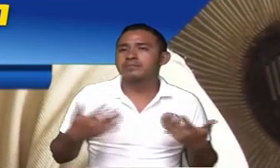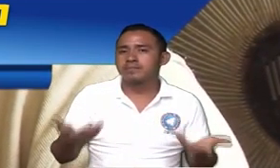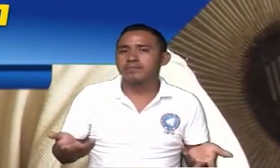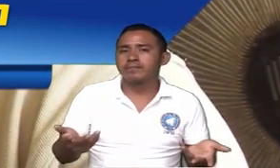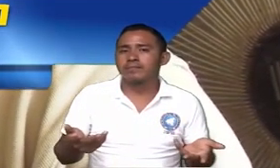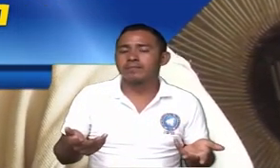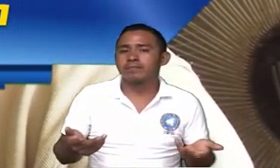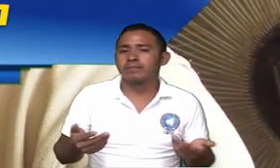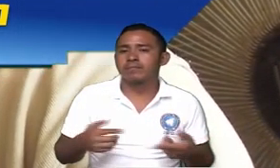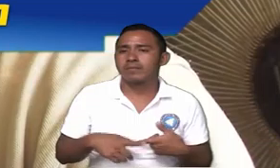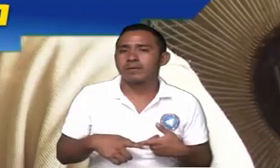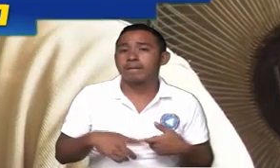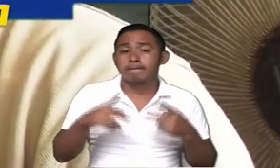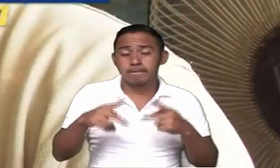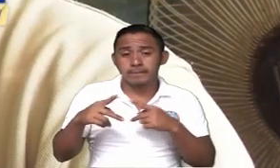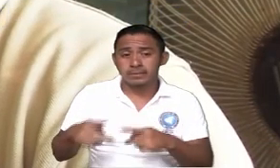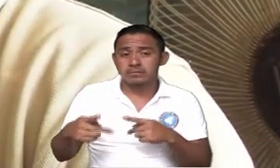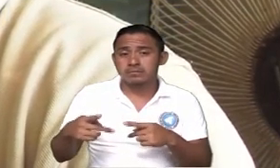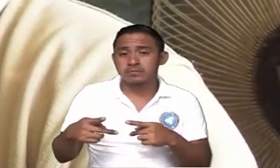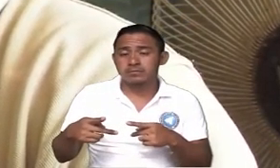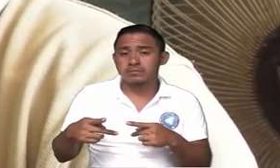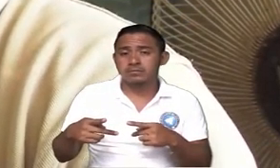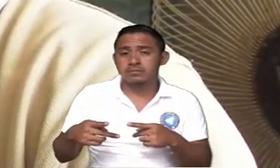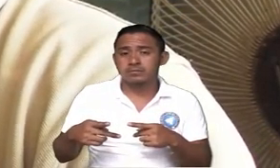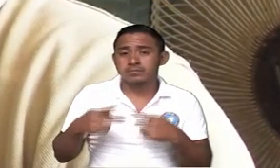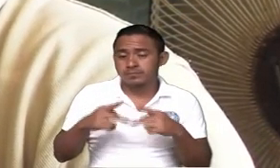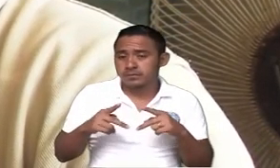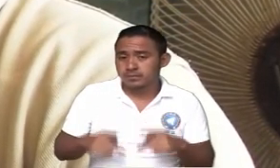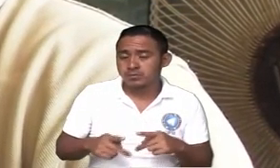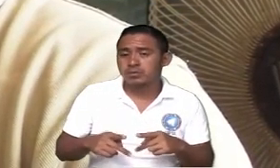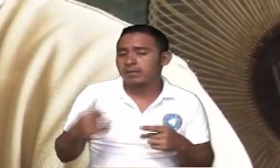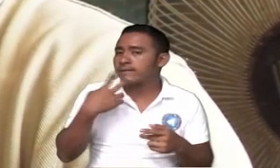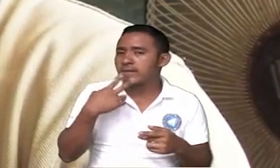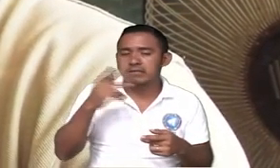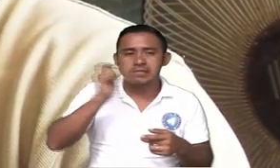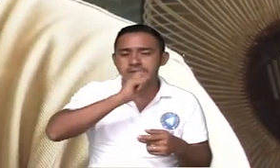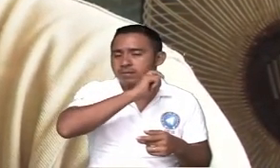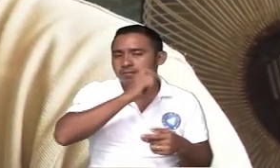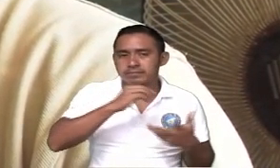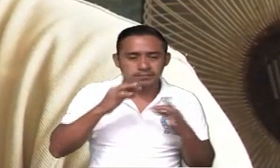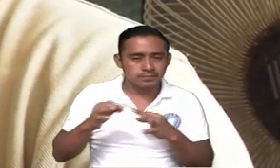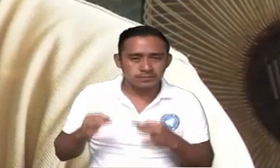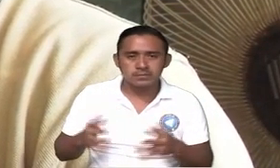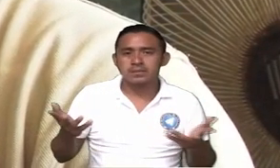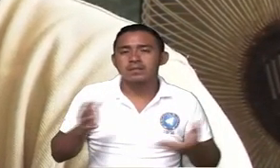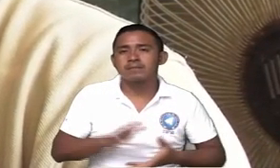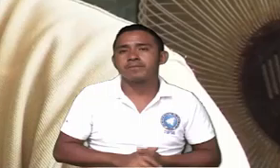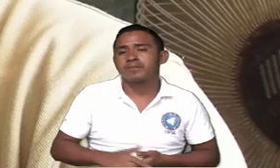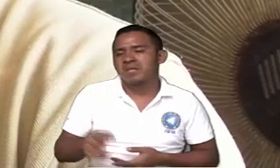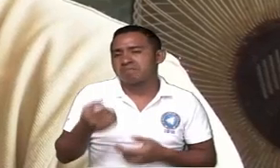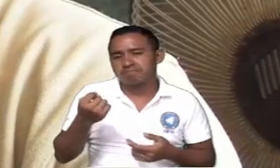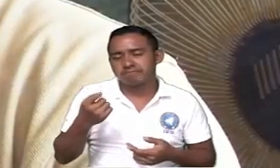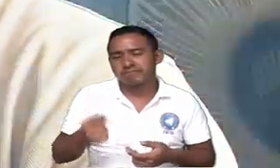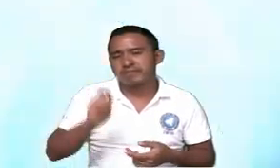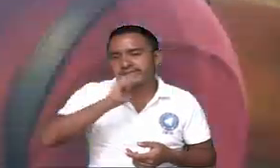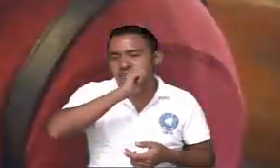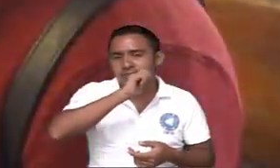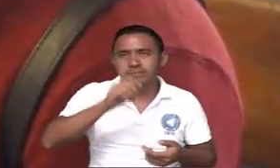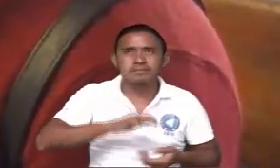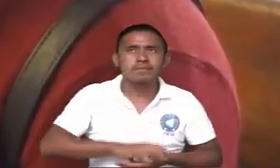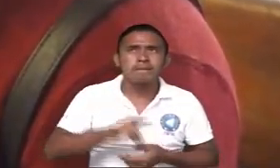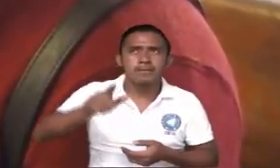existe lo que es que personas que se tienen... No se asean bien en ese caso. ¿Mal aseo bucal? Sí, también eso.